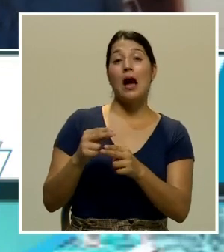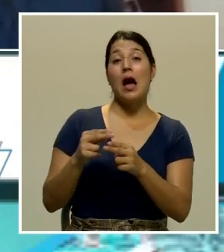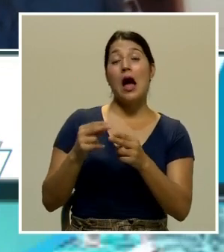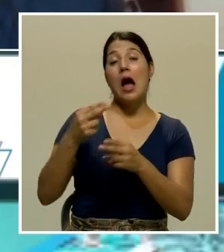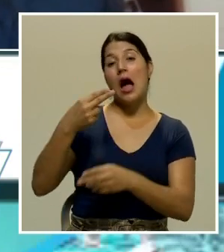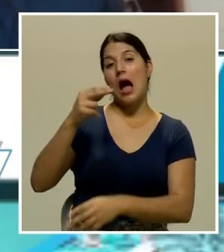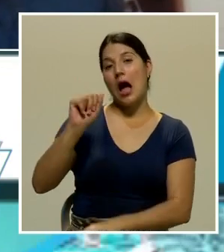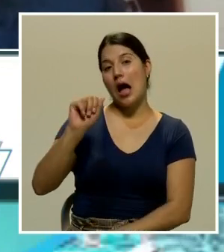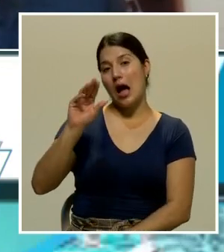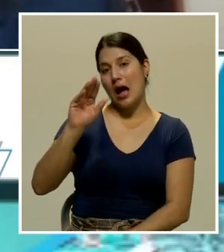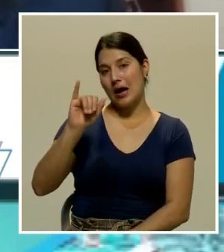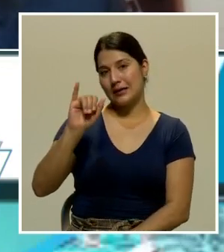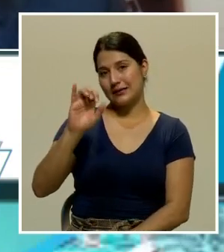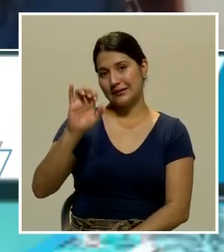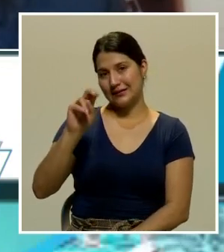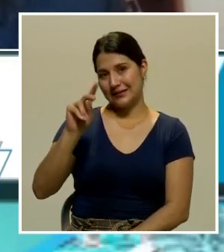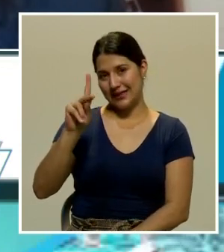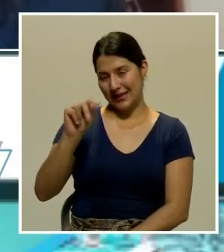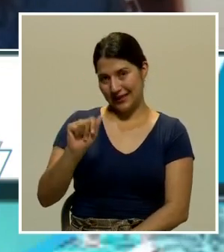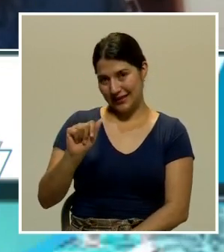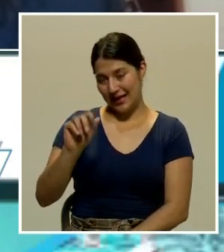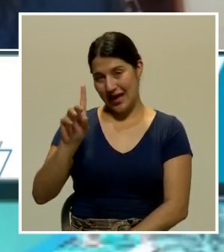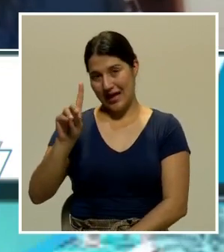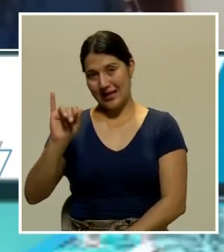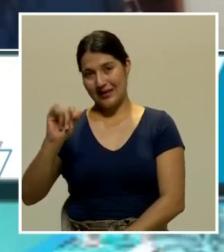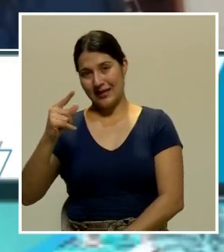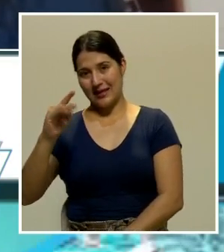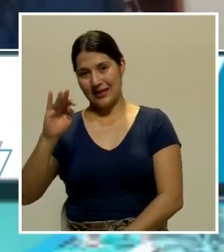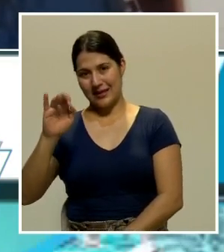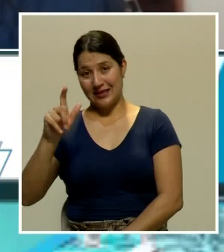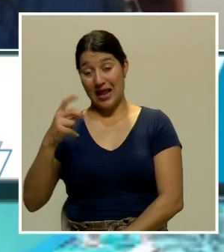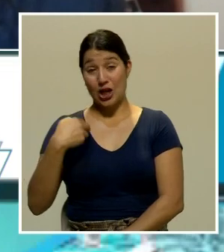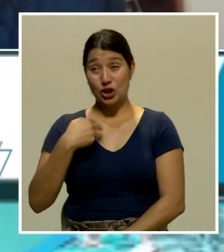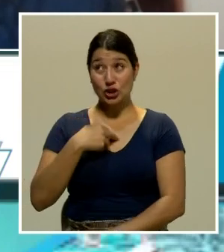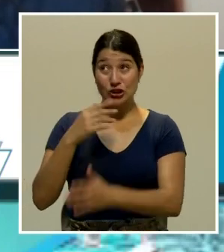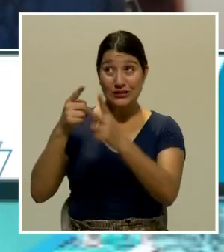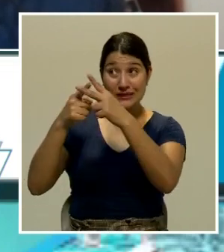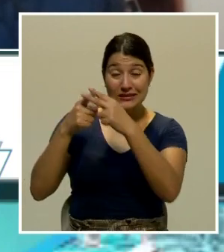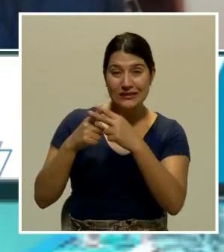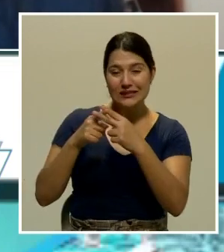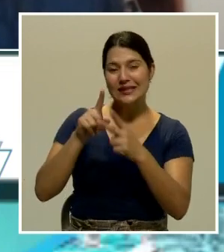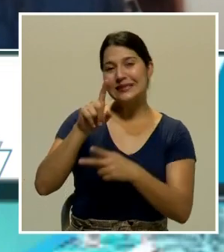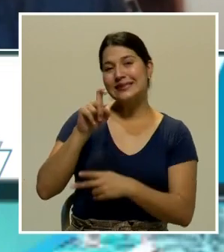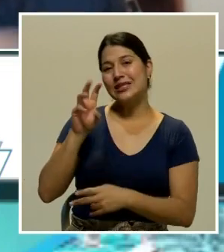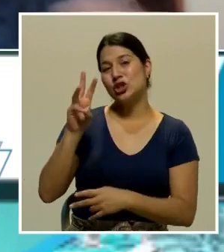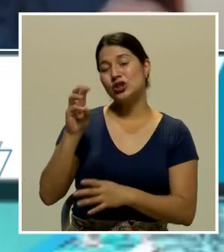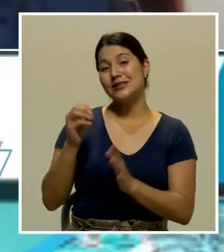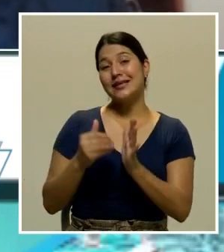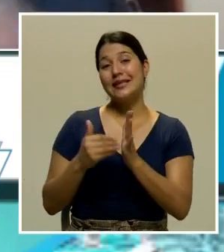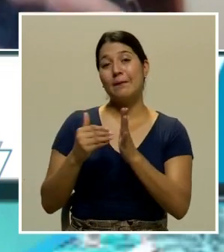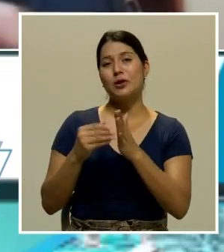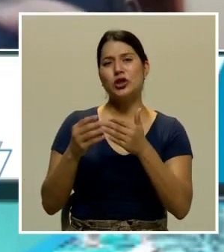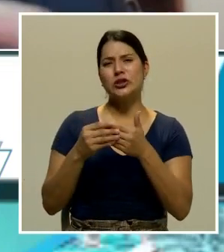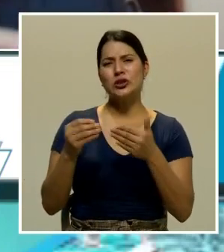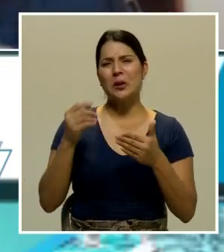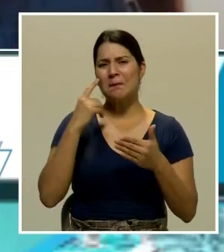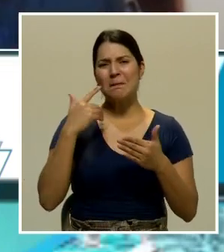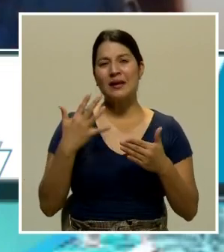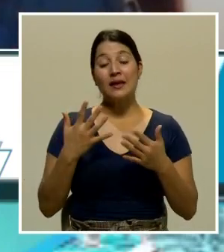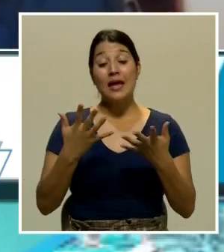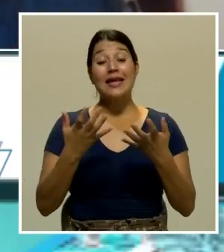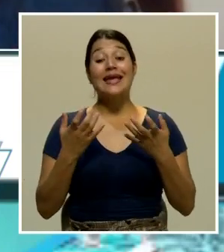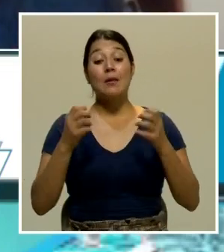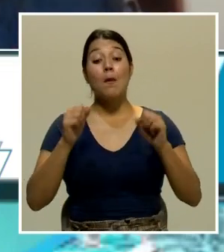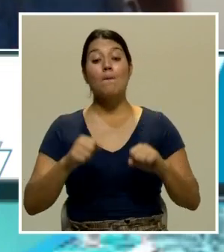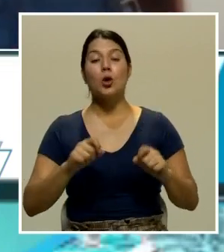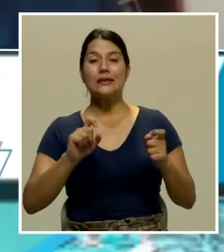proyecto que tiene un empréstito de 160 millones de dólares, que lo que viene es a transformar toda